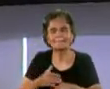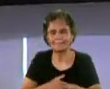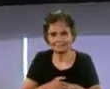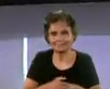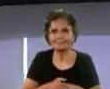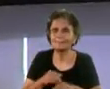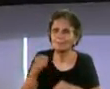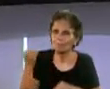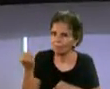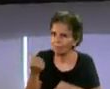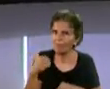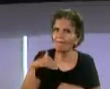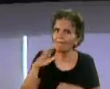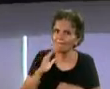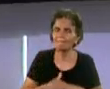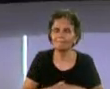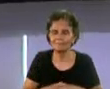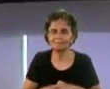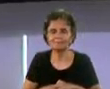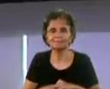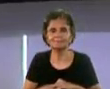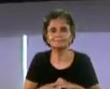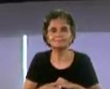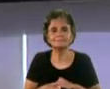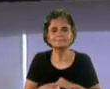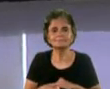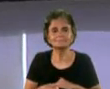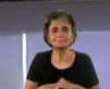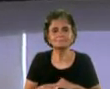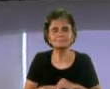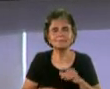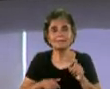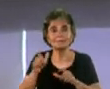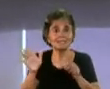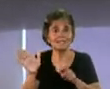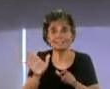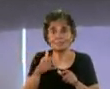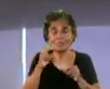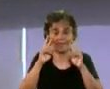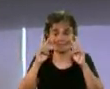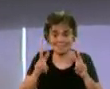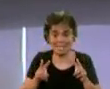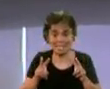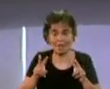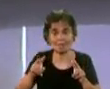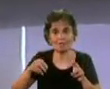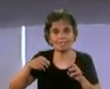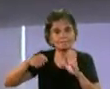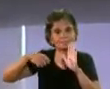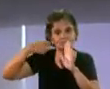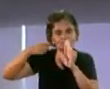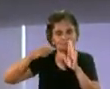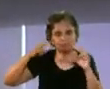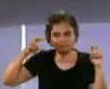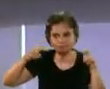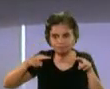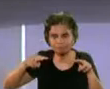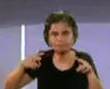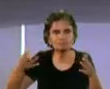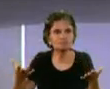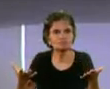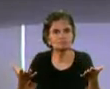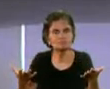Uh-huh. Doctor, esto fue ante las cámaras del mundo, obviamente. ¿Qué hay que hacer en este